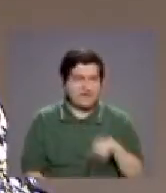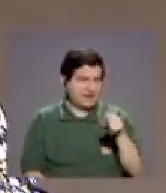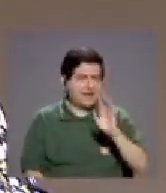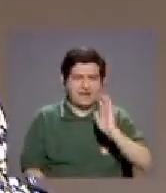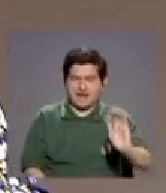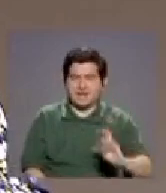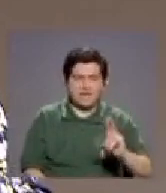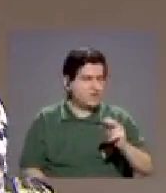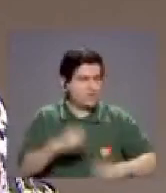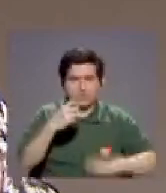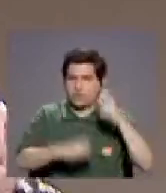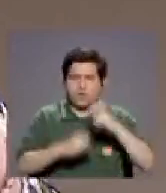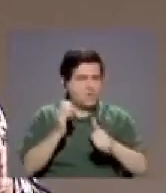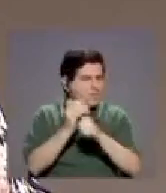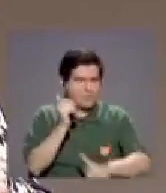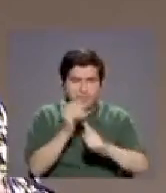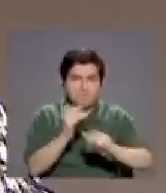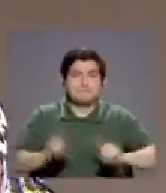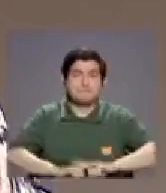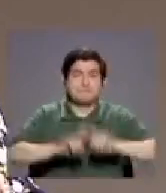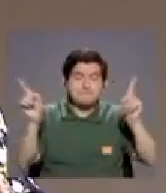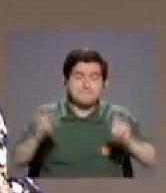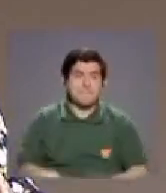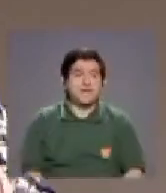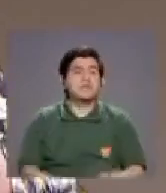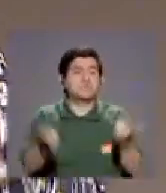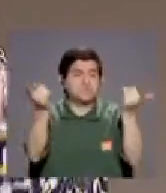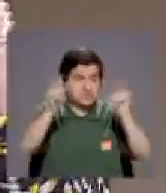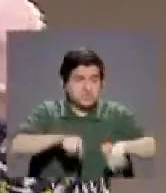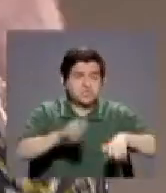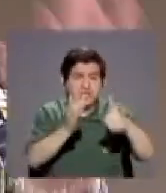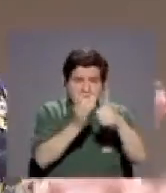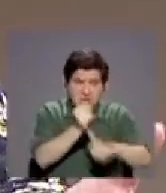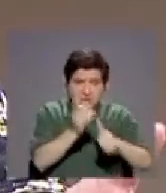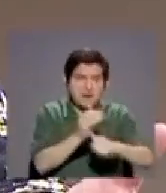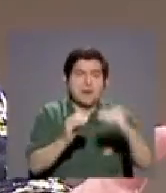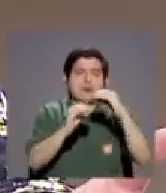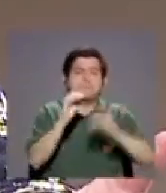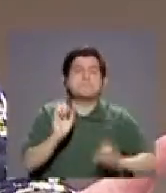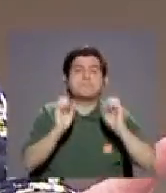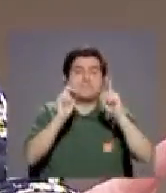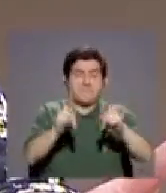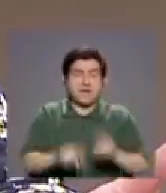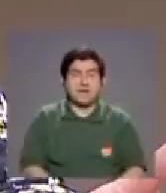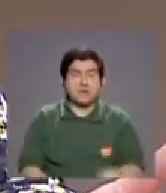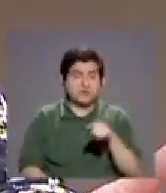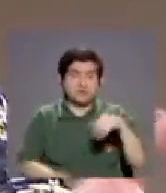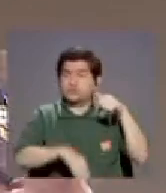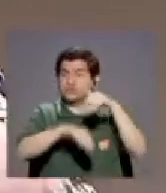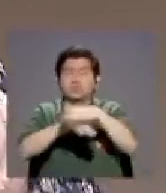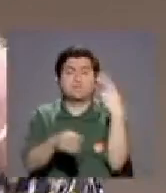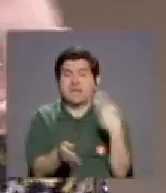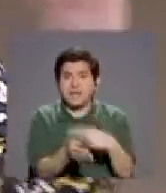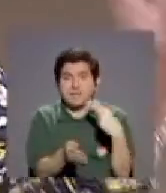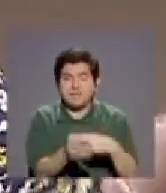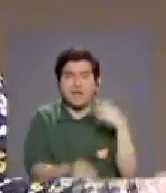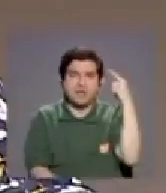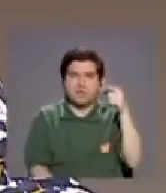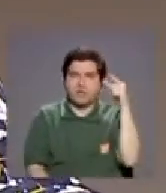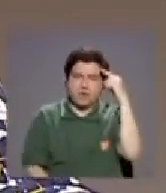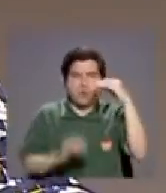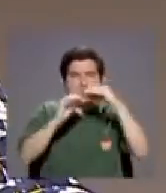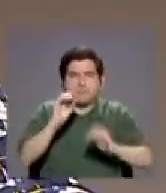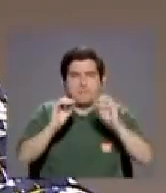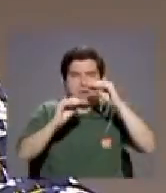dar diarrea por rotavirus. Lo que quiere decir es que si le da diarrea, tiene menos posibilidades de terminar hospitalizado y por supuesto